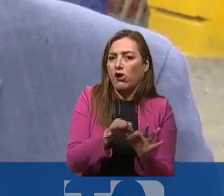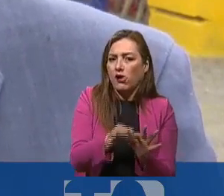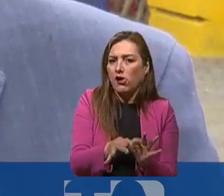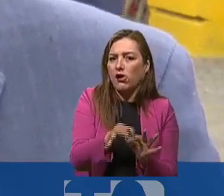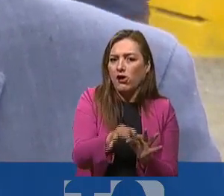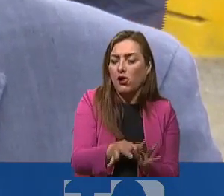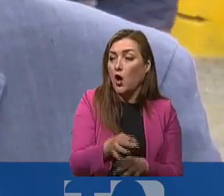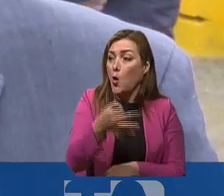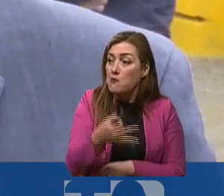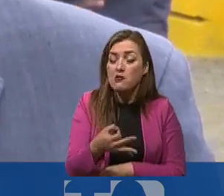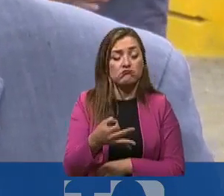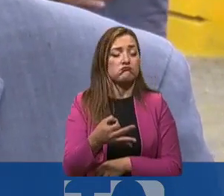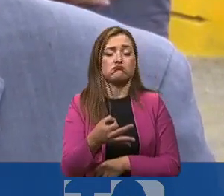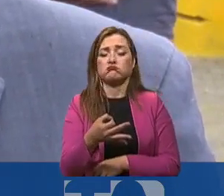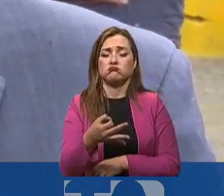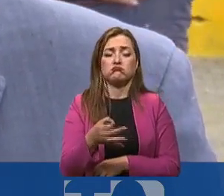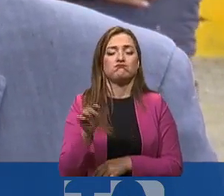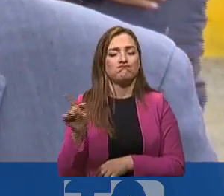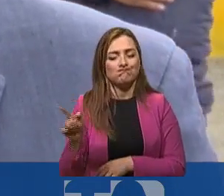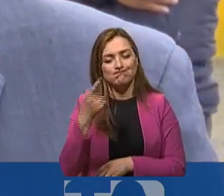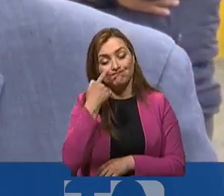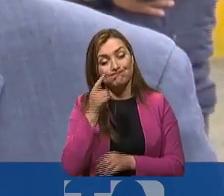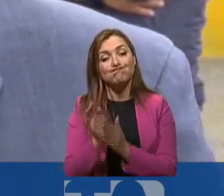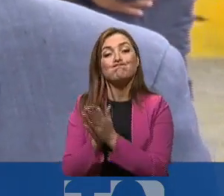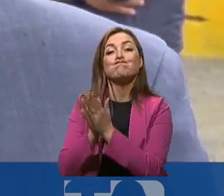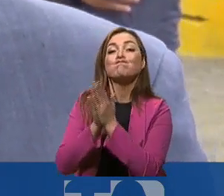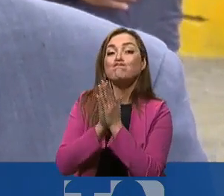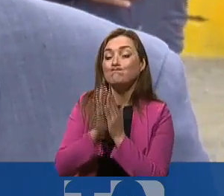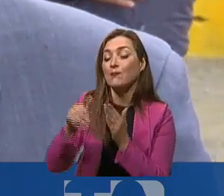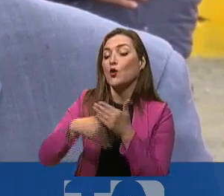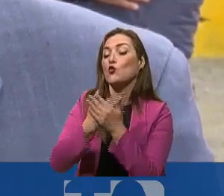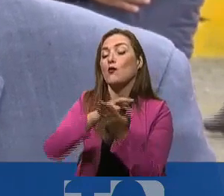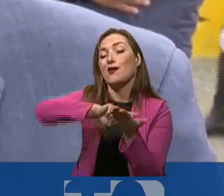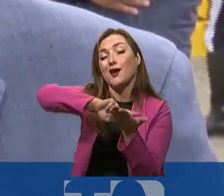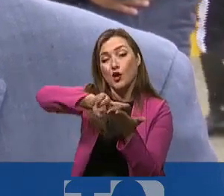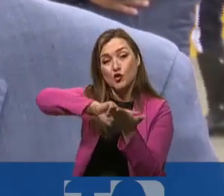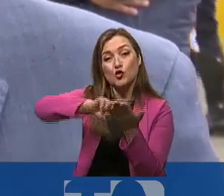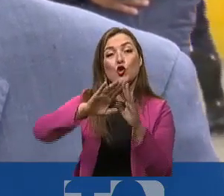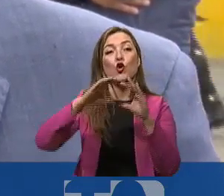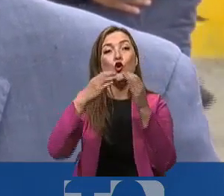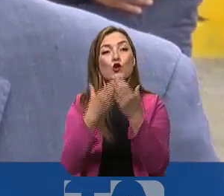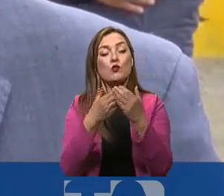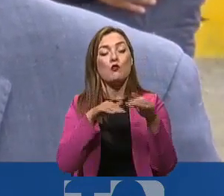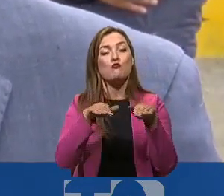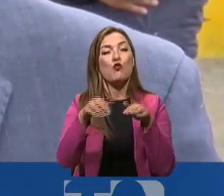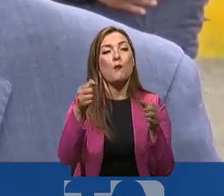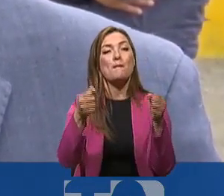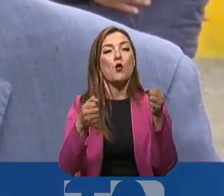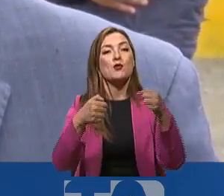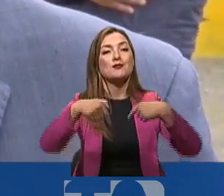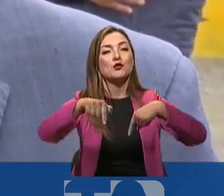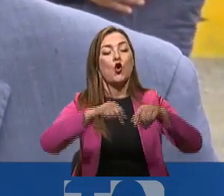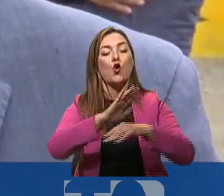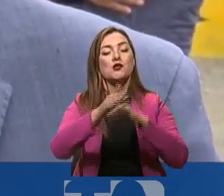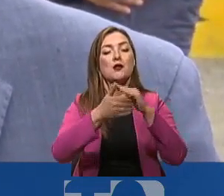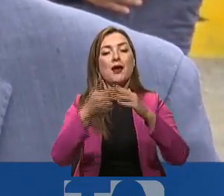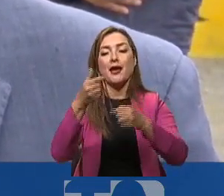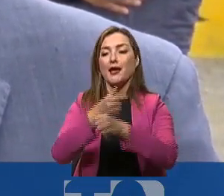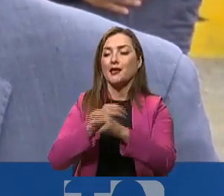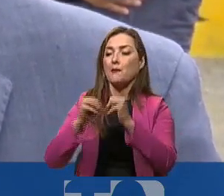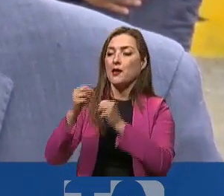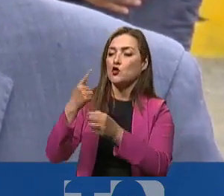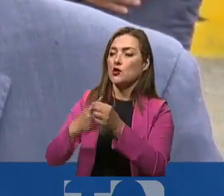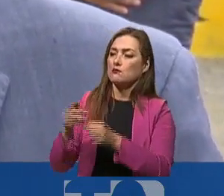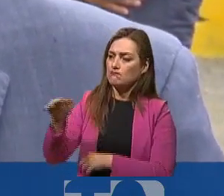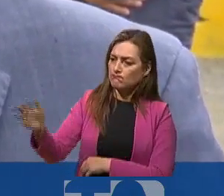no se ha cumplido. Eso es parte de las cosas que vamos a solicitar en la nueva sesión de Comisión de Movilidad, que se trate y que venga nuevamente el gerente del Metro